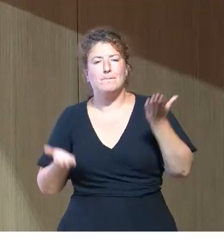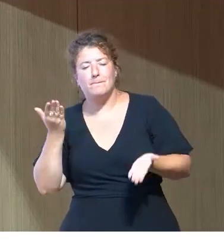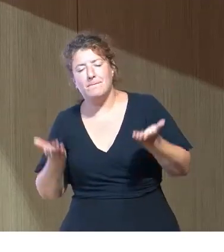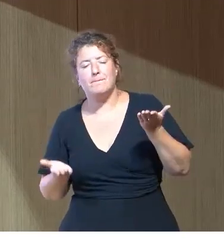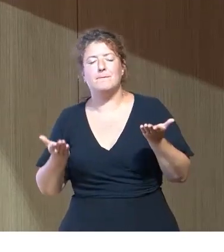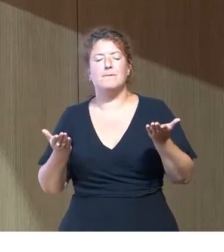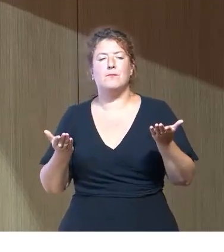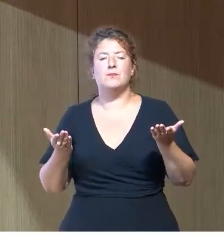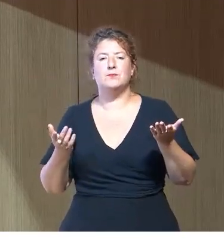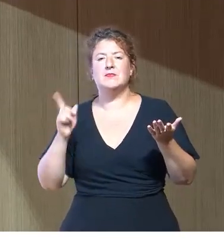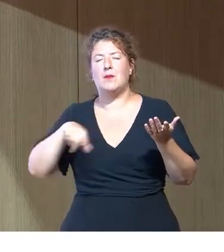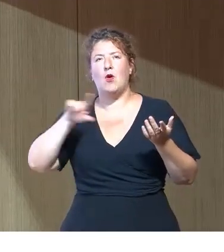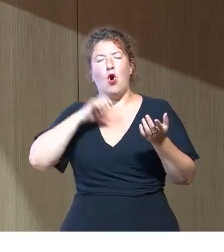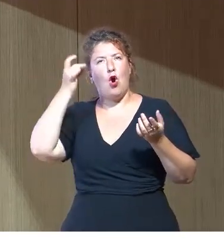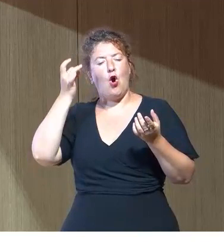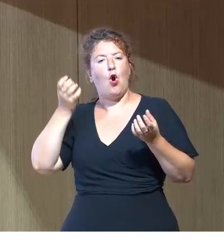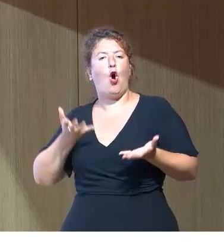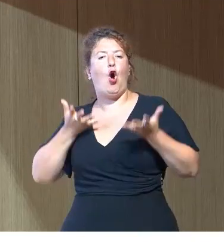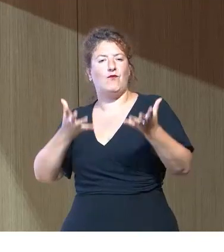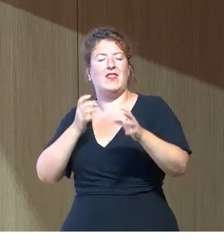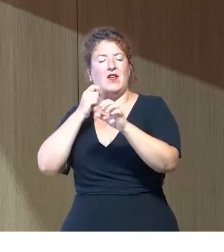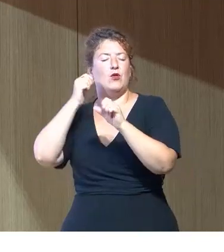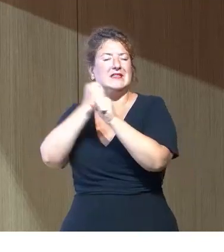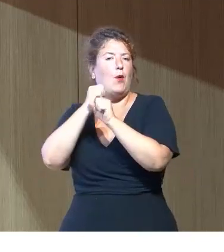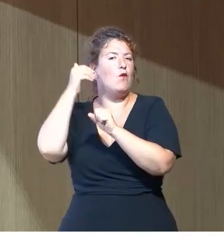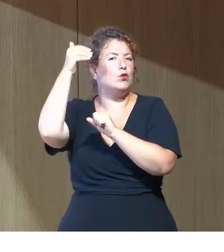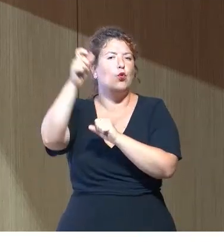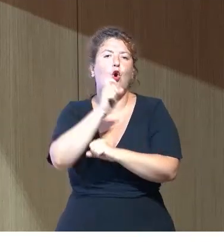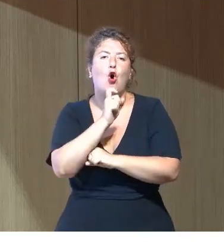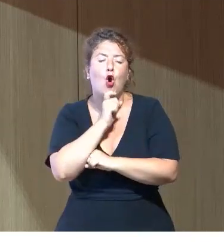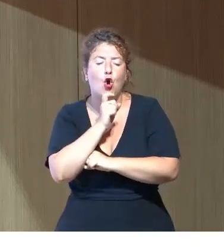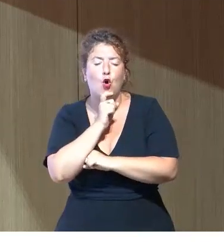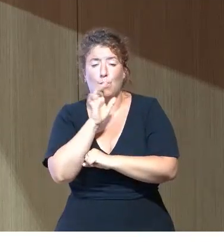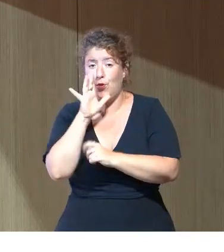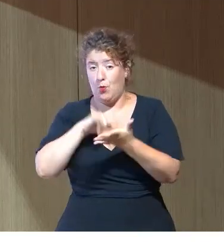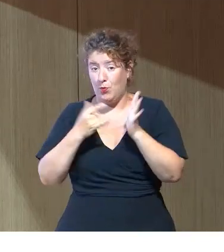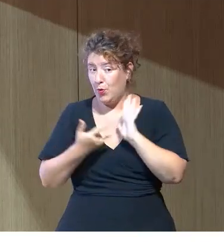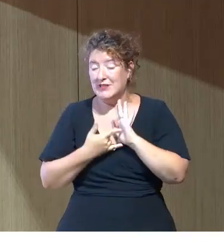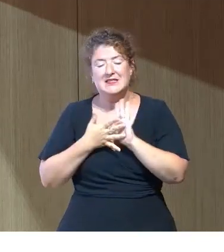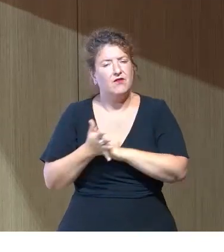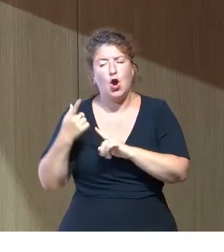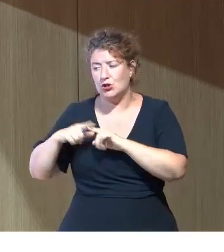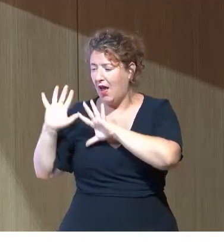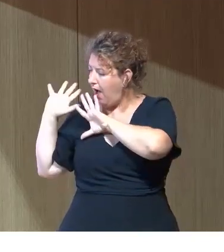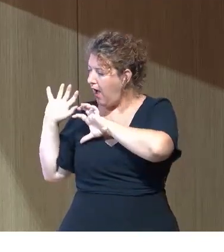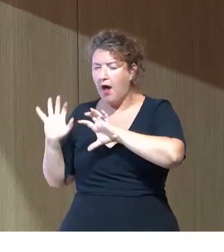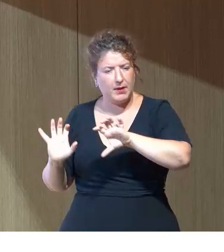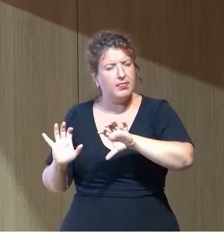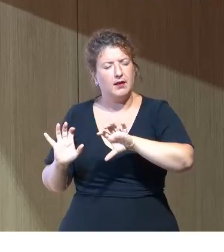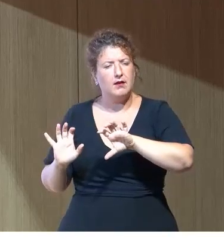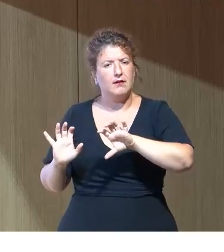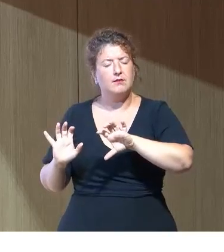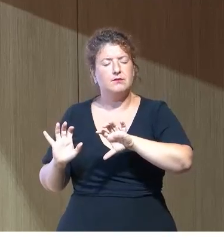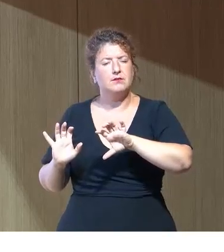poner también ideas de cómo trabajar en el futuro porque no importante de este proyecto es que hemos aprendido muchas cosas y